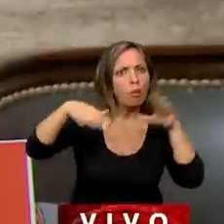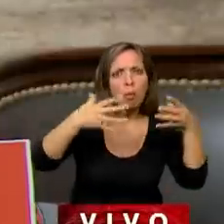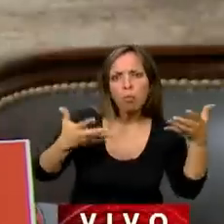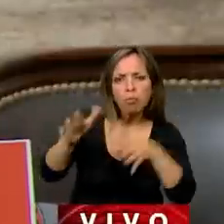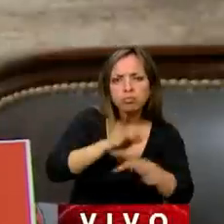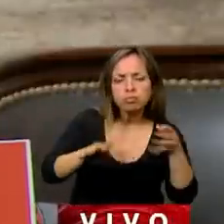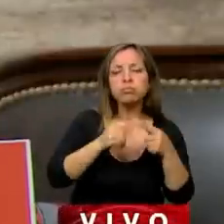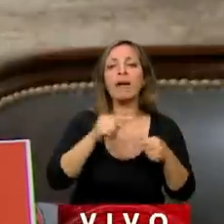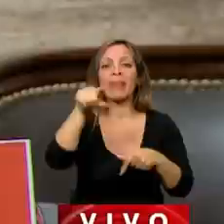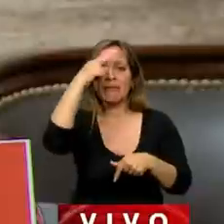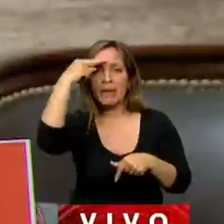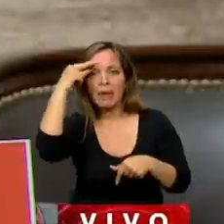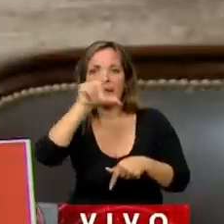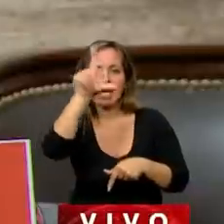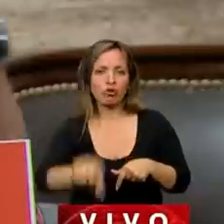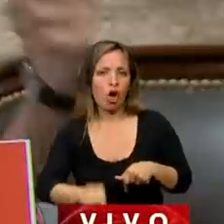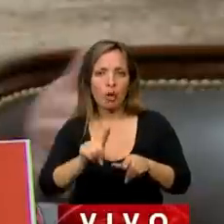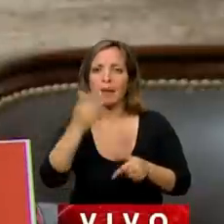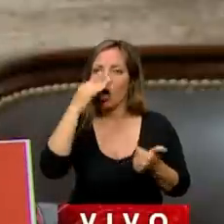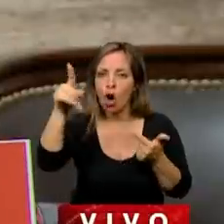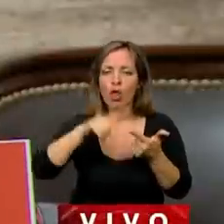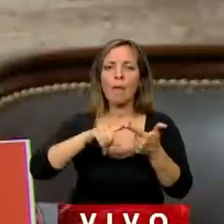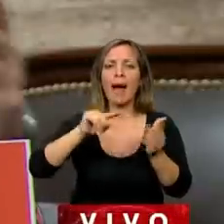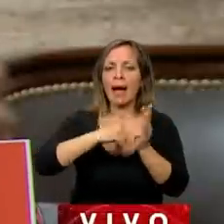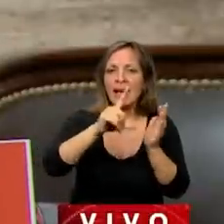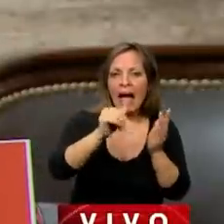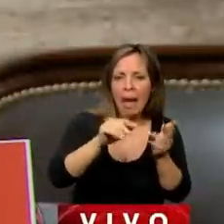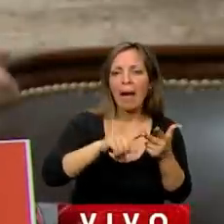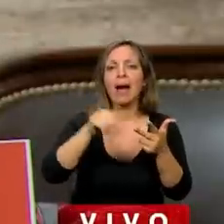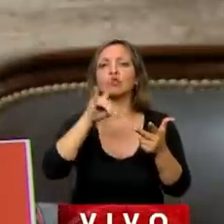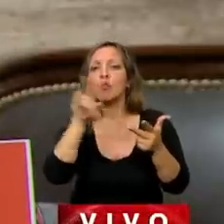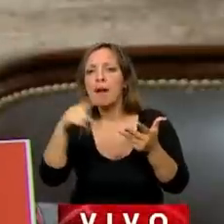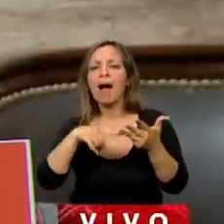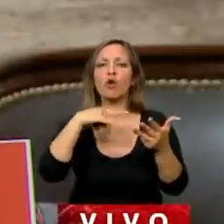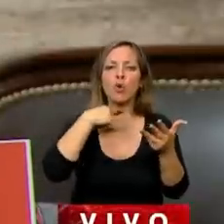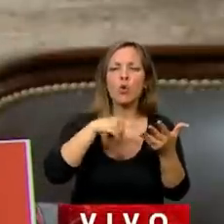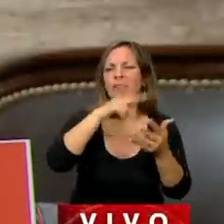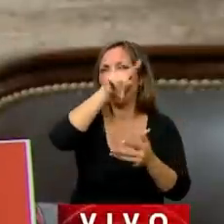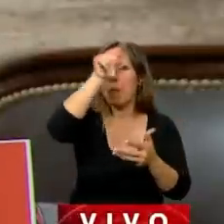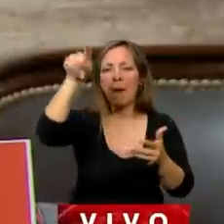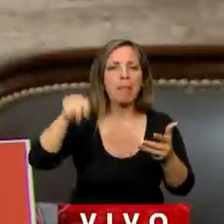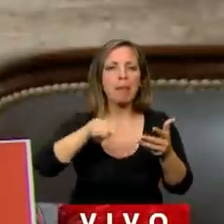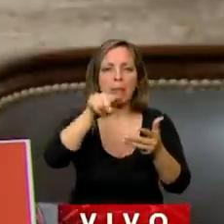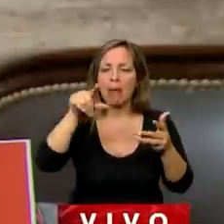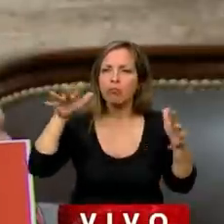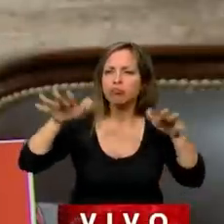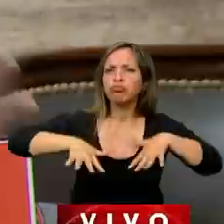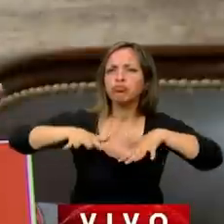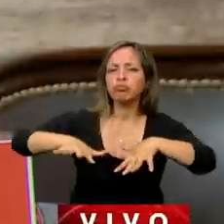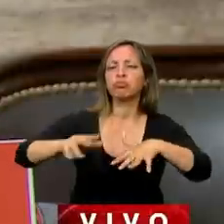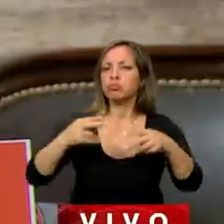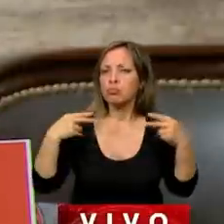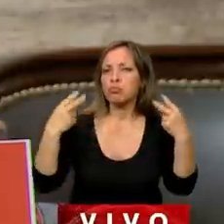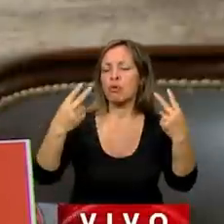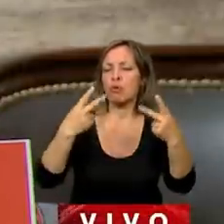se dieron en todo el país, Córdoba, Capital, Tucumán, Jujuy, en varias provincias. Pero me quería